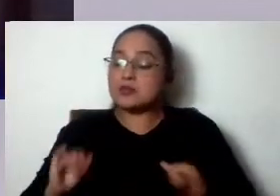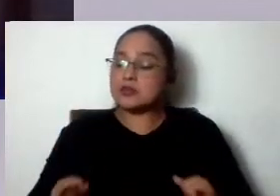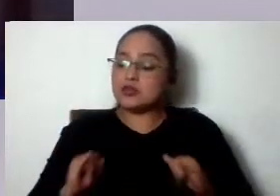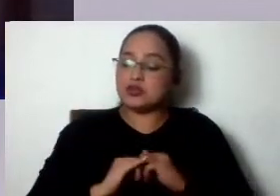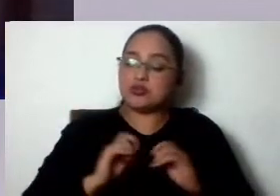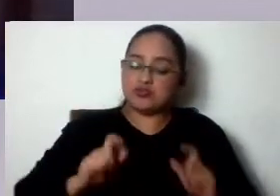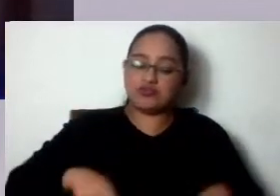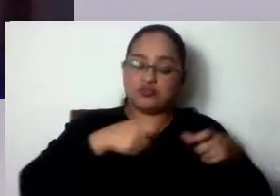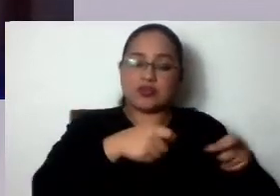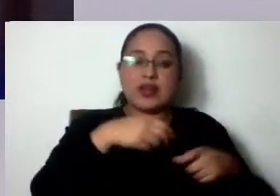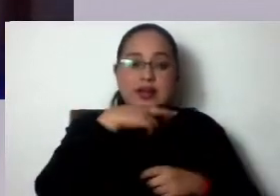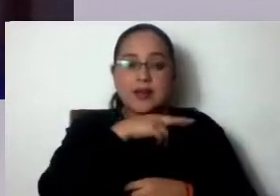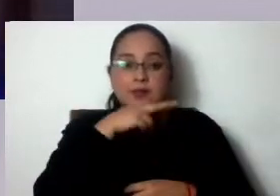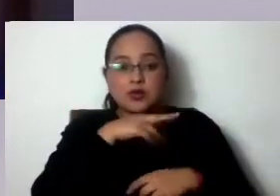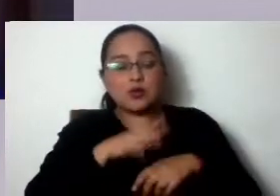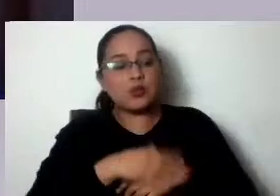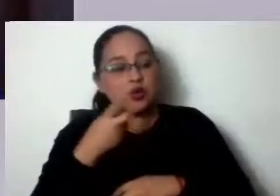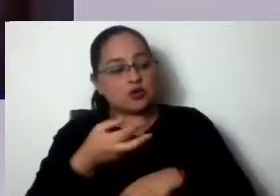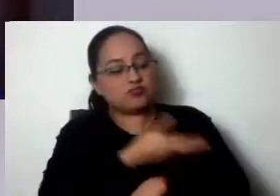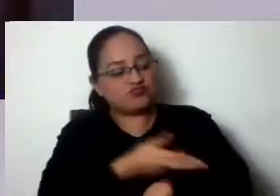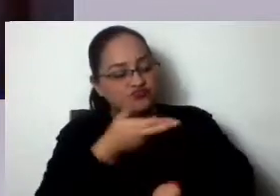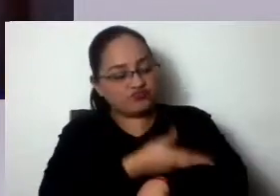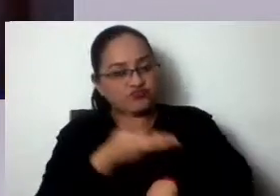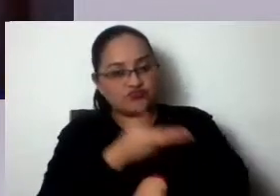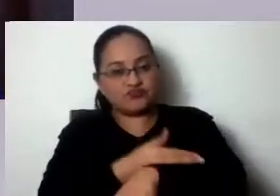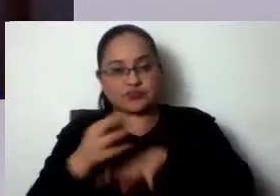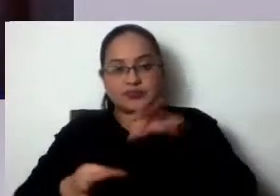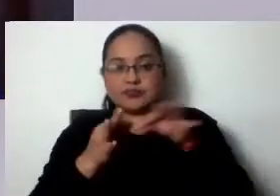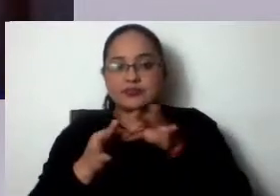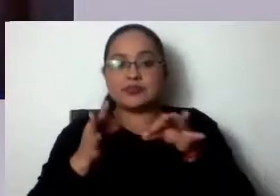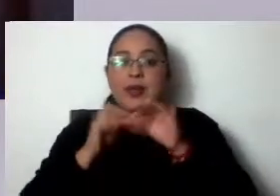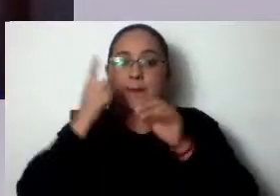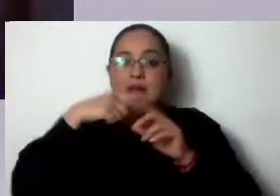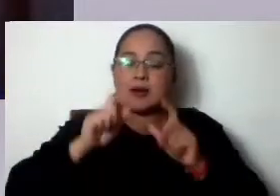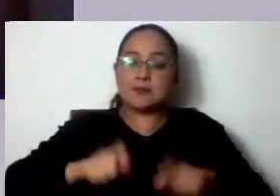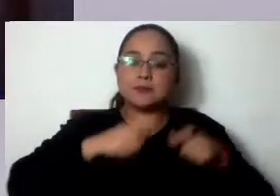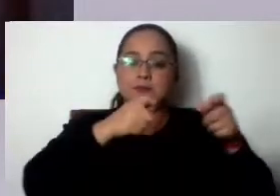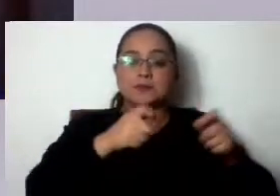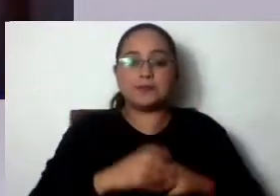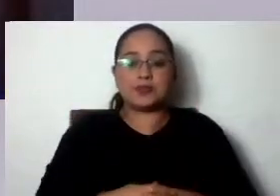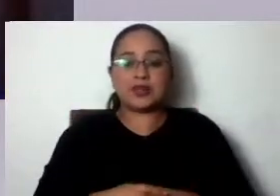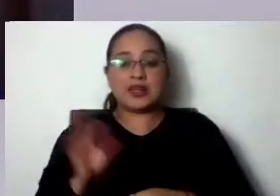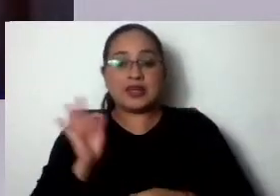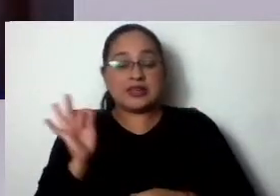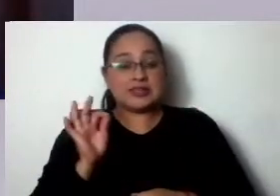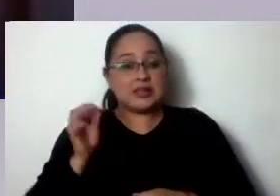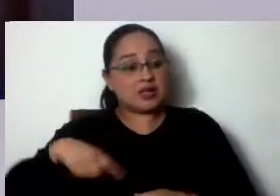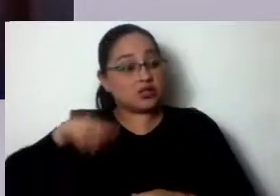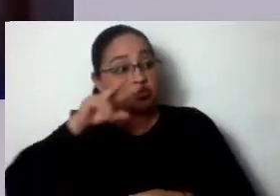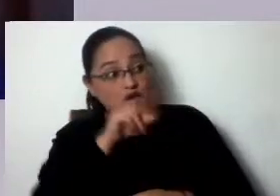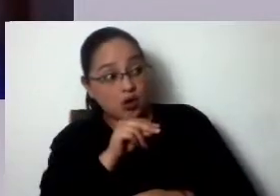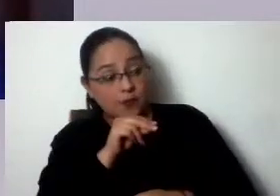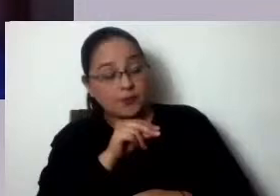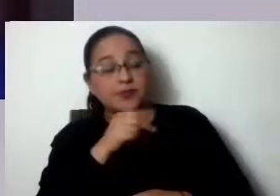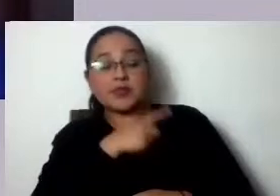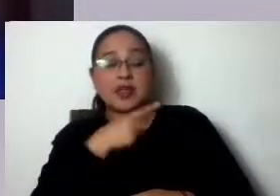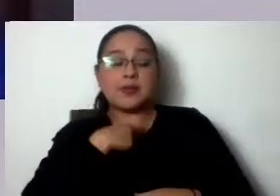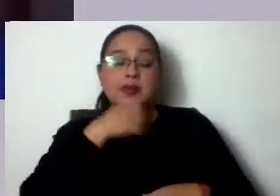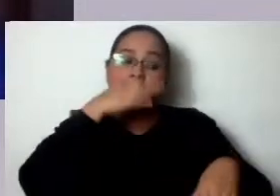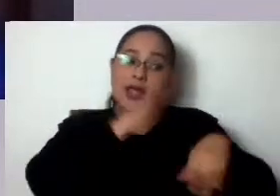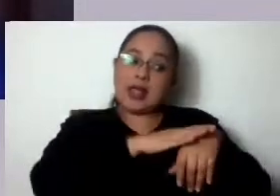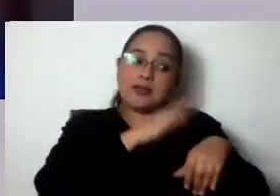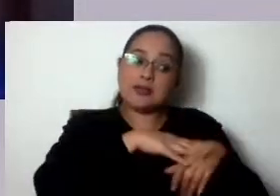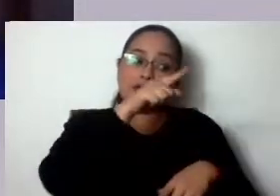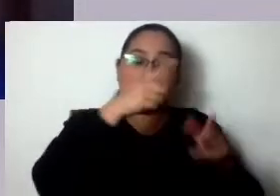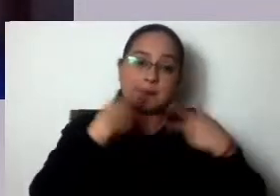y para ello debe realizar los trámites correspondientes de no ser así comunicará su dictamen al paciente para que